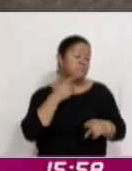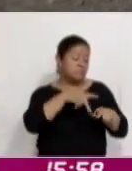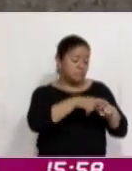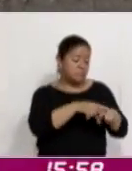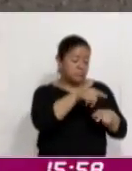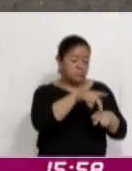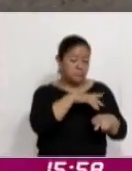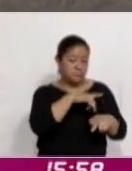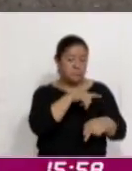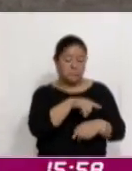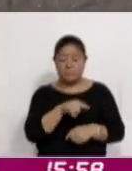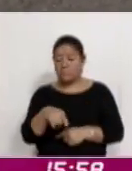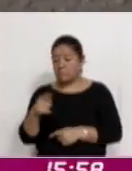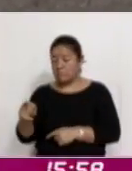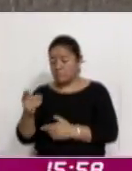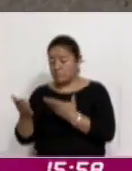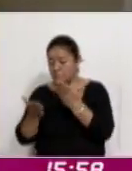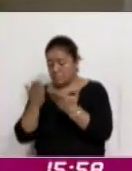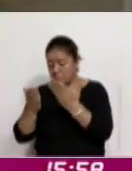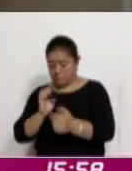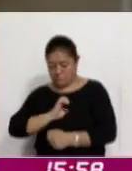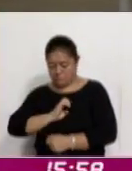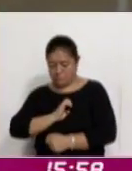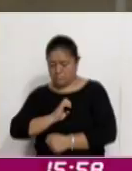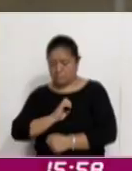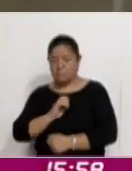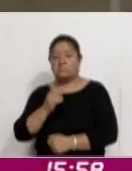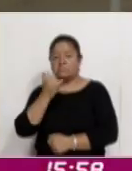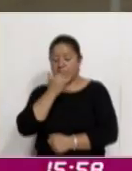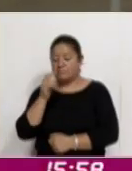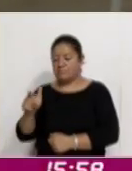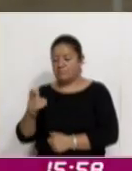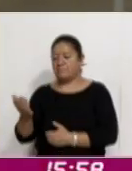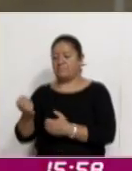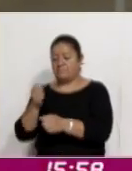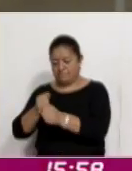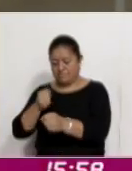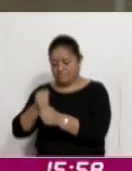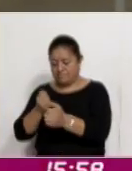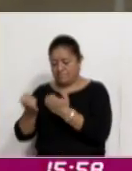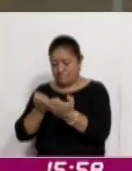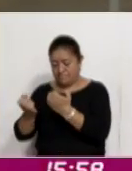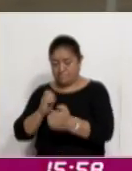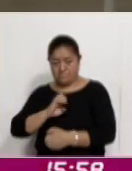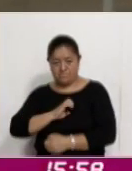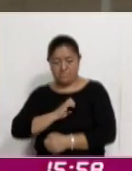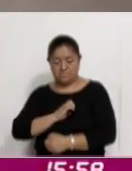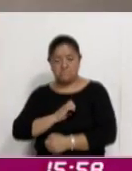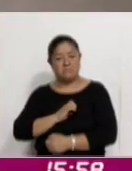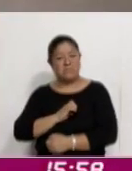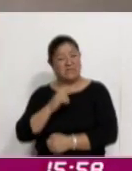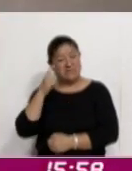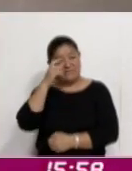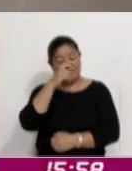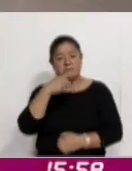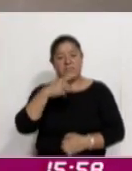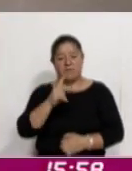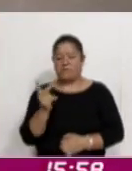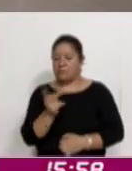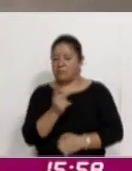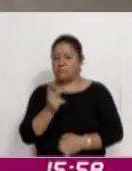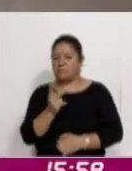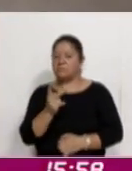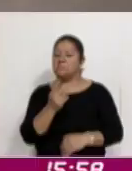alto rendimiento no ha sido una tarea sencilla para Abdul. Sin embargo, su determinación lo ha llevado a destacar en ambos ámbitos. Bueno, es un